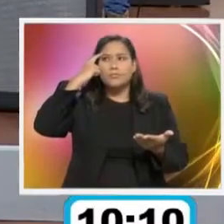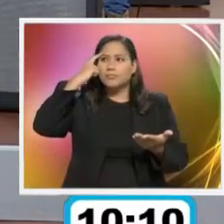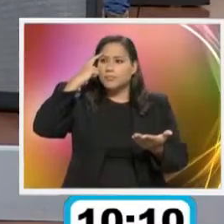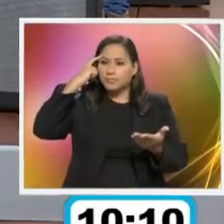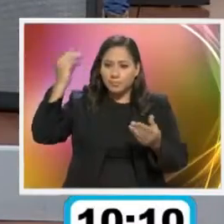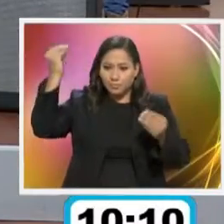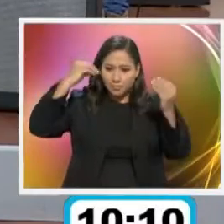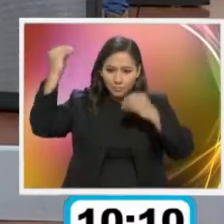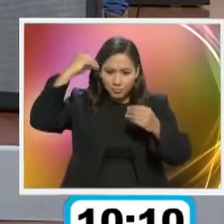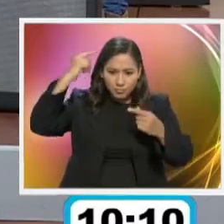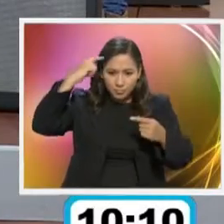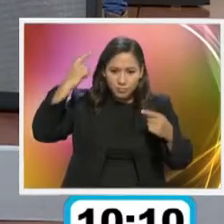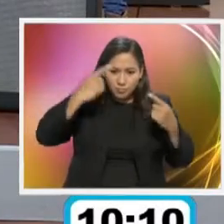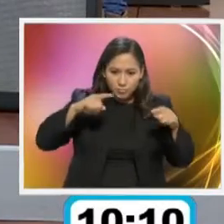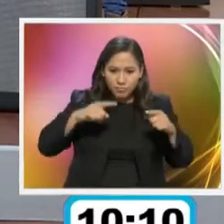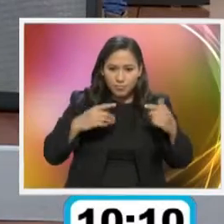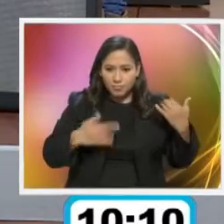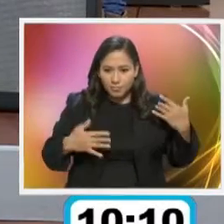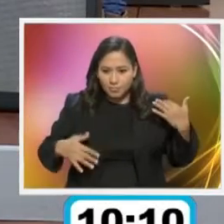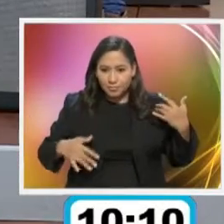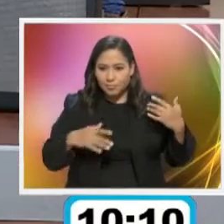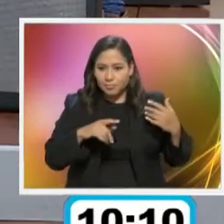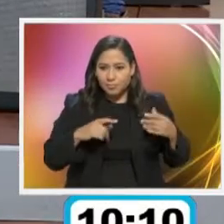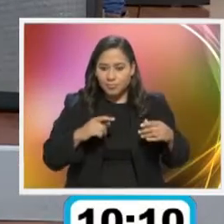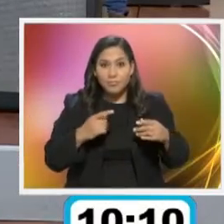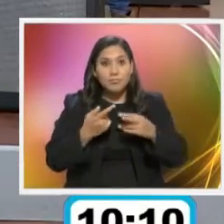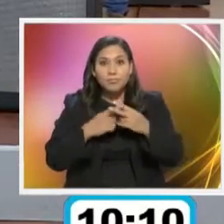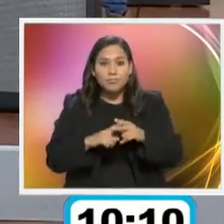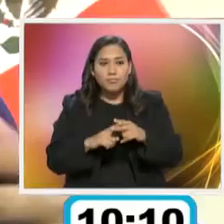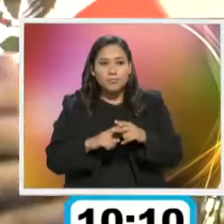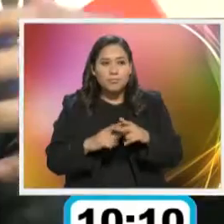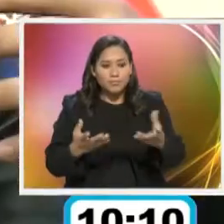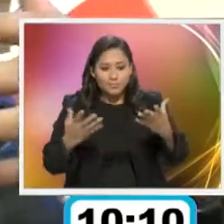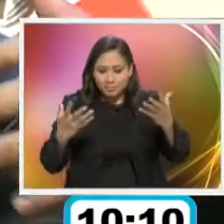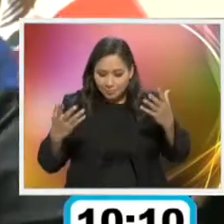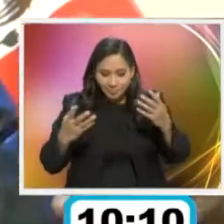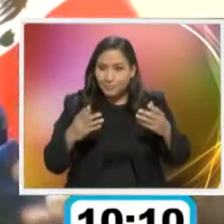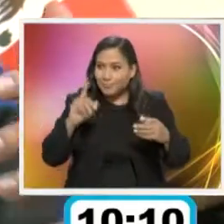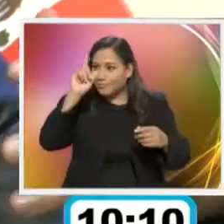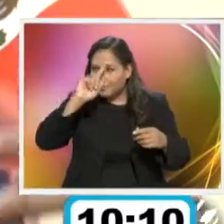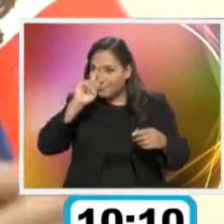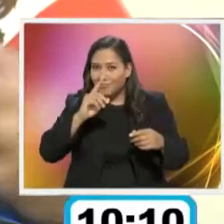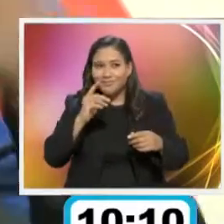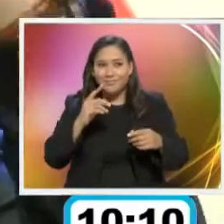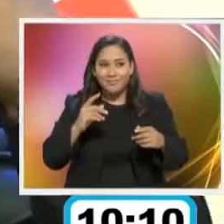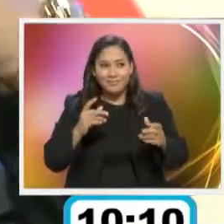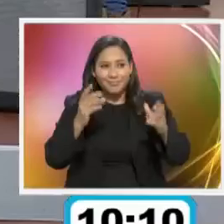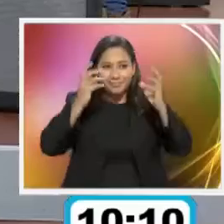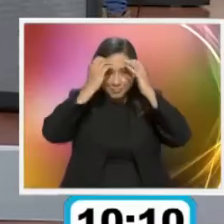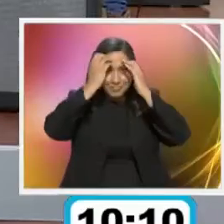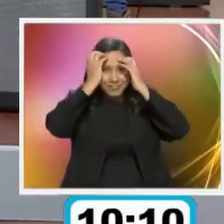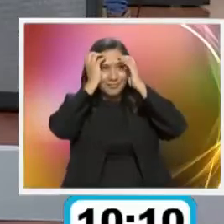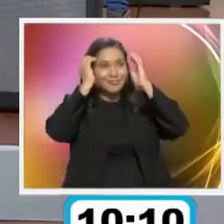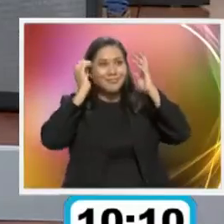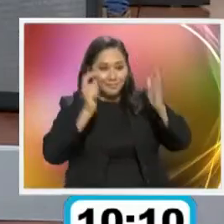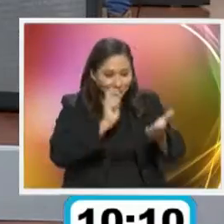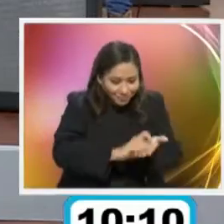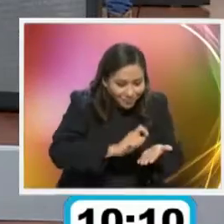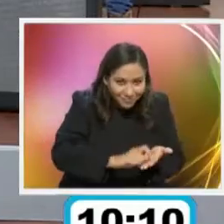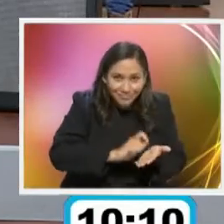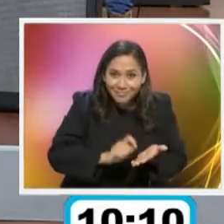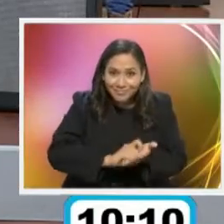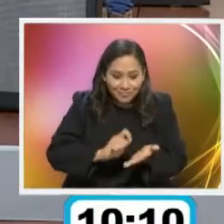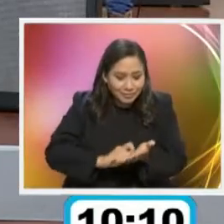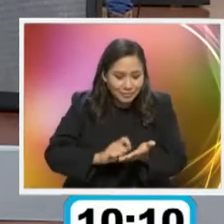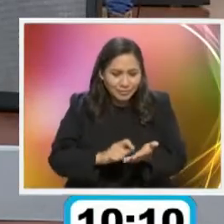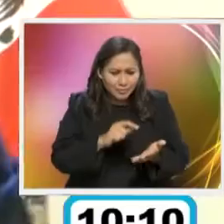las cosas, la música a la cabeza. Notas. Entonces, yo empiezo, me dan como algunos tics así muy chistosos, así, y estoy escribiendo y